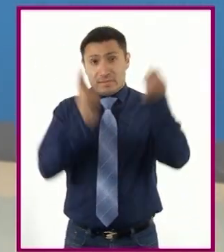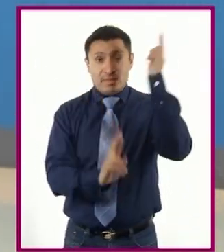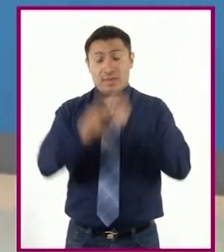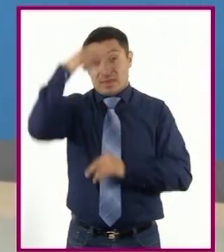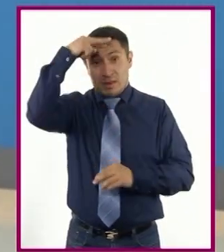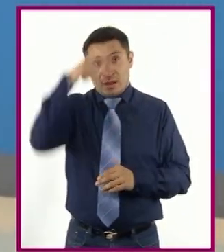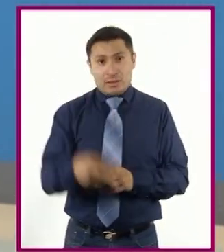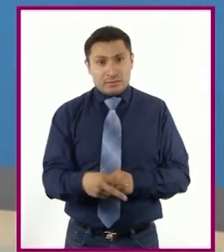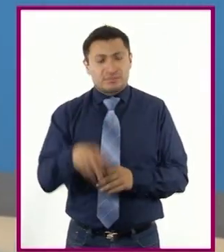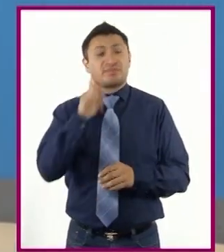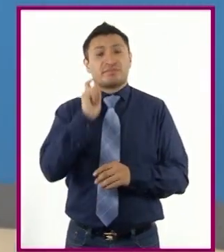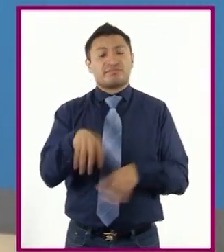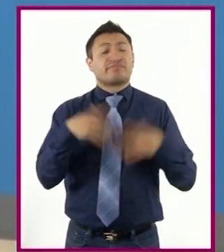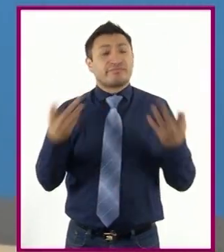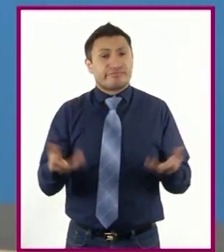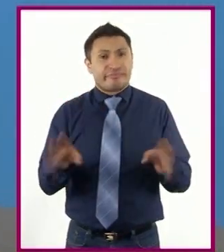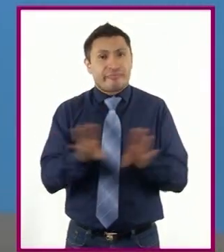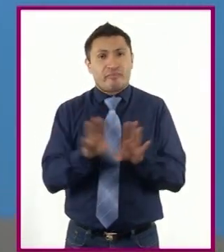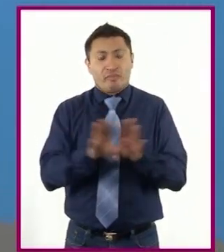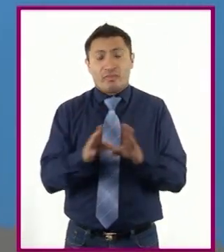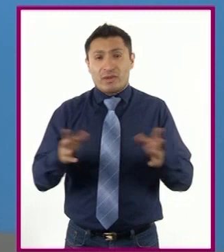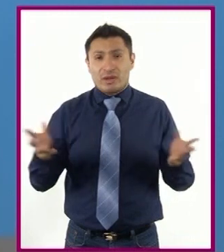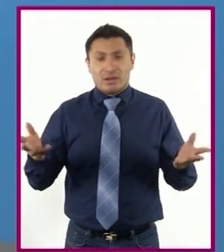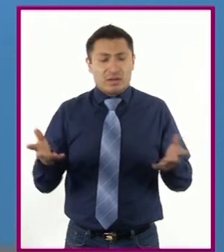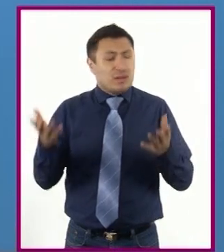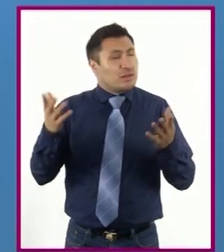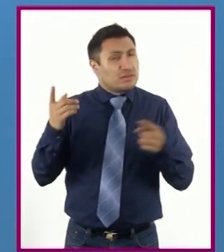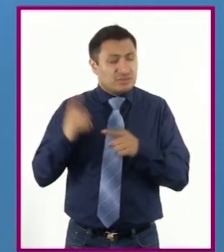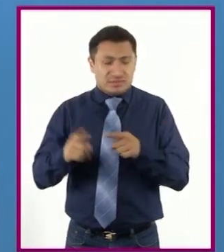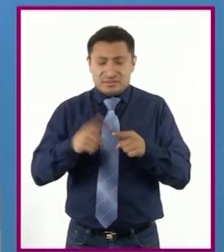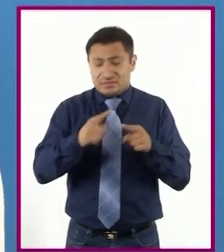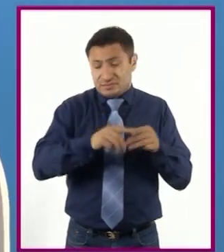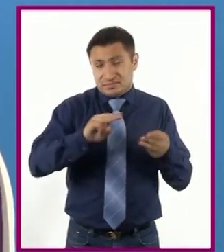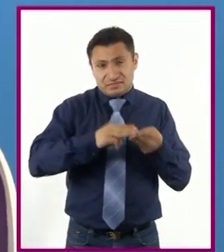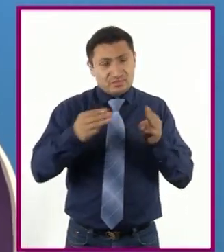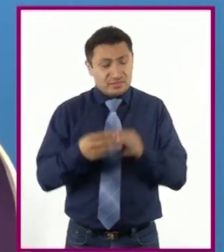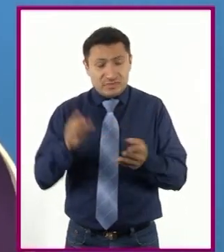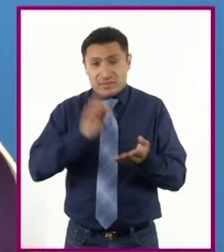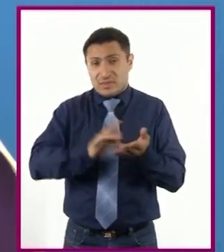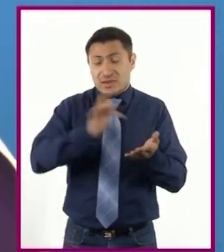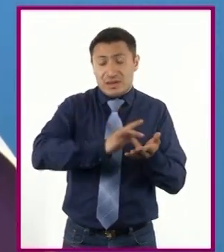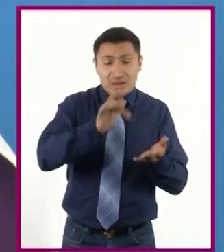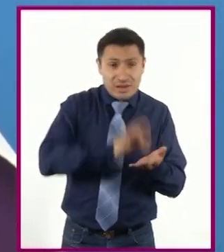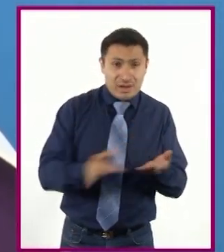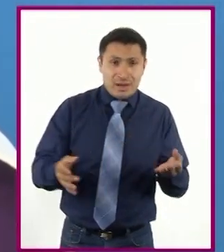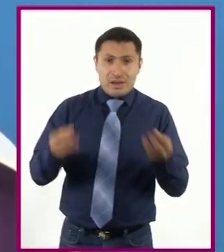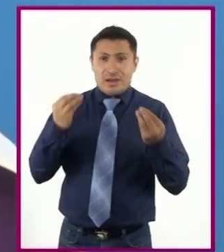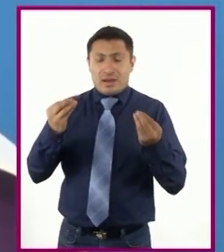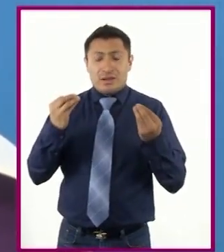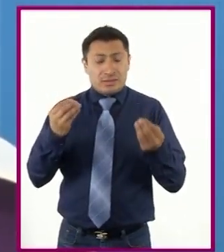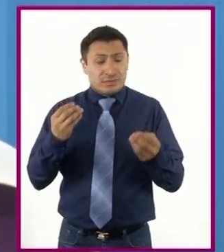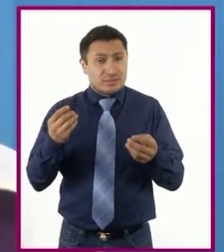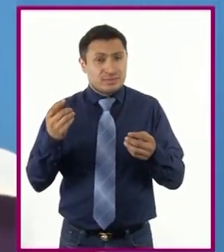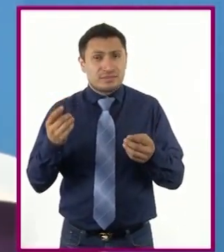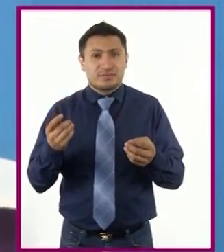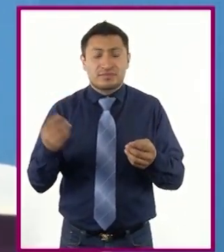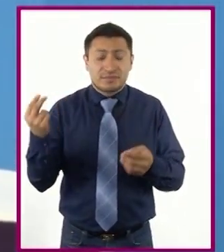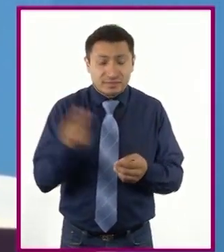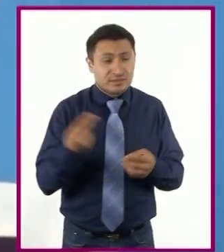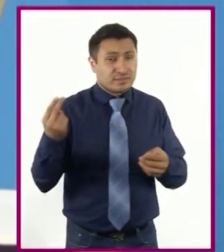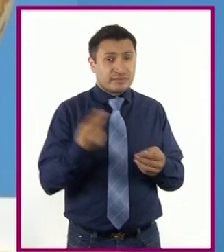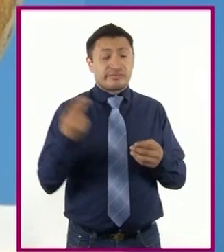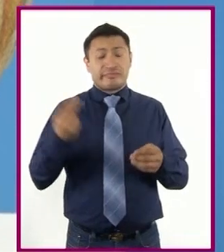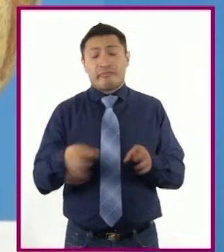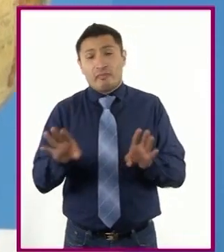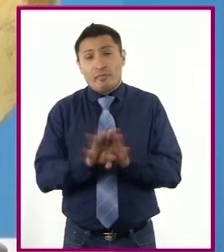México, que han procedido de minorías turbulentas, apoyadas en una gran masa inerte, en la necesidad